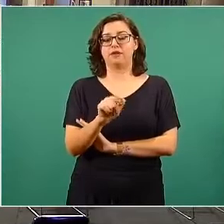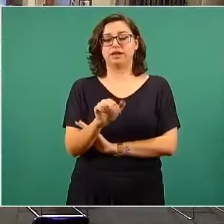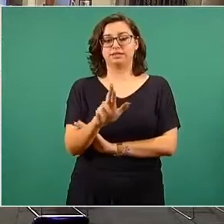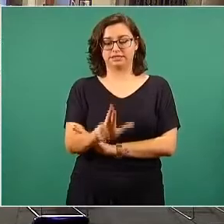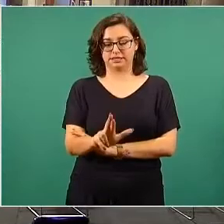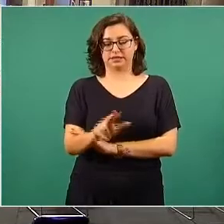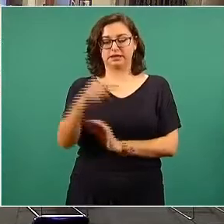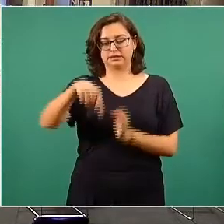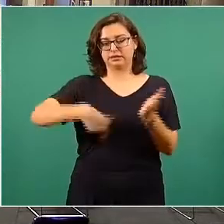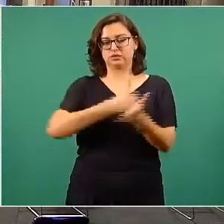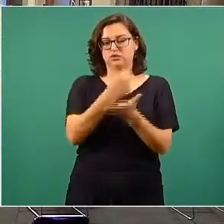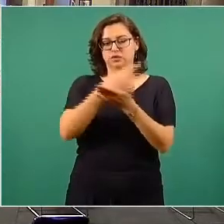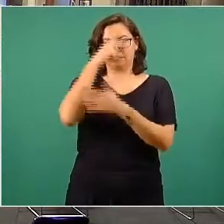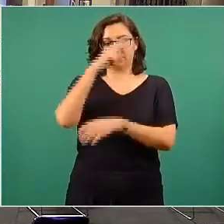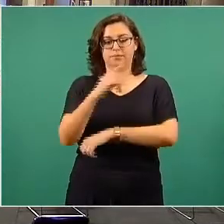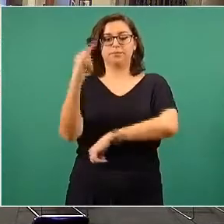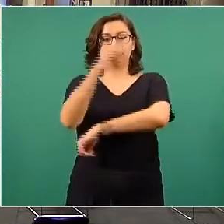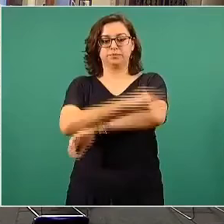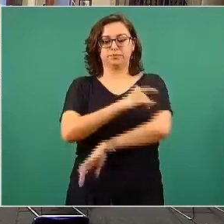Ciudad de México. La siguiente.